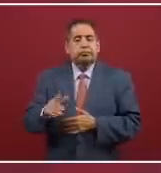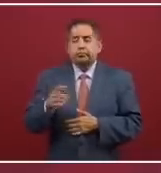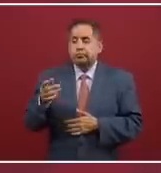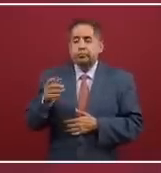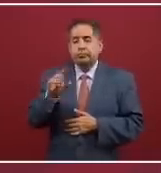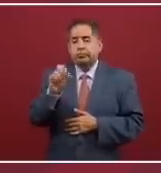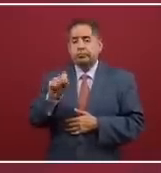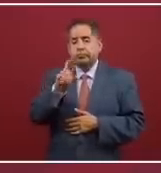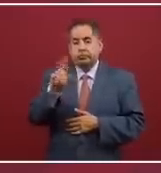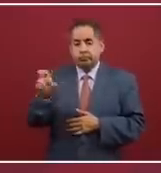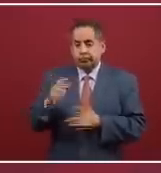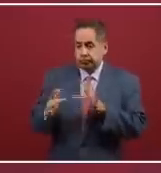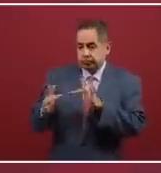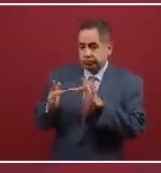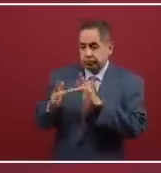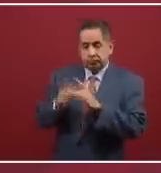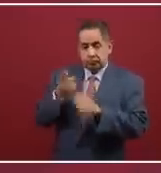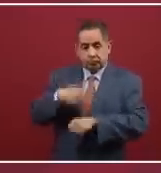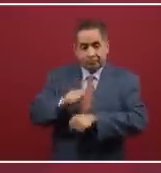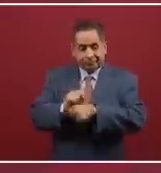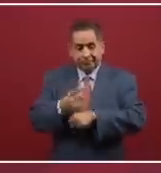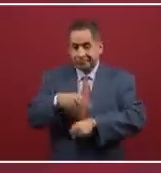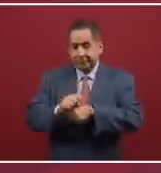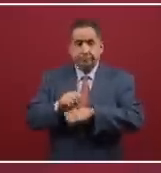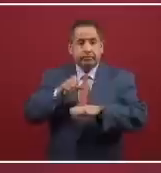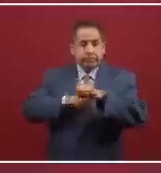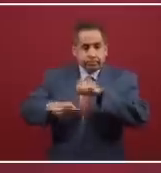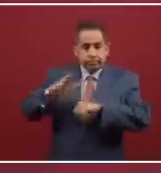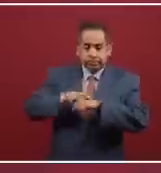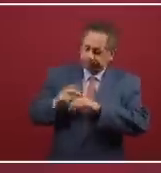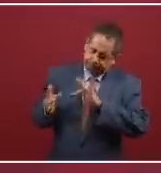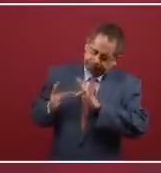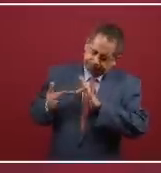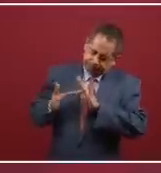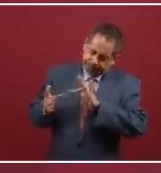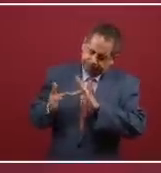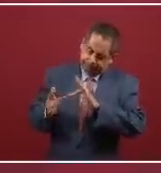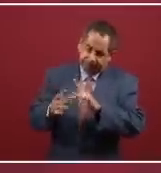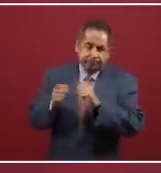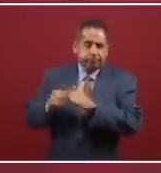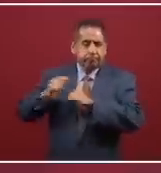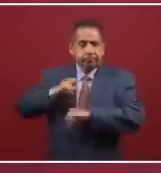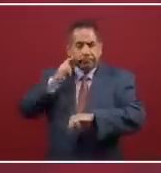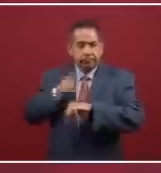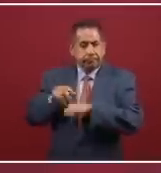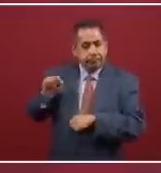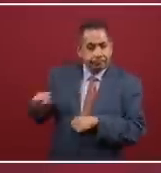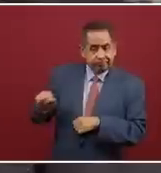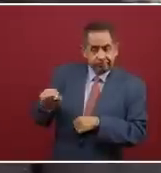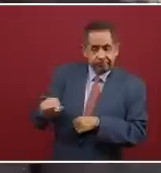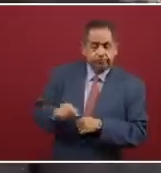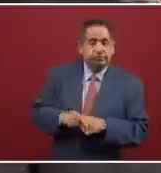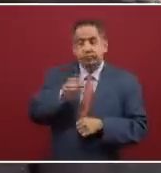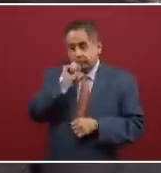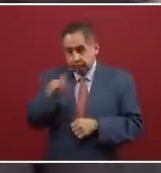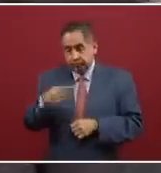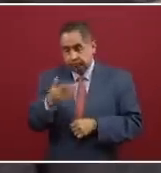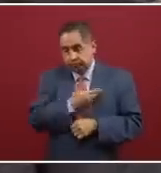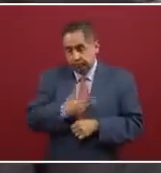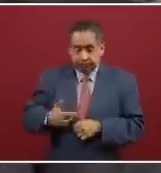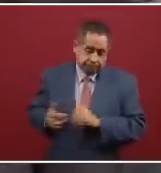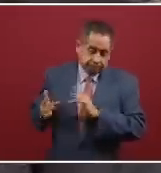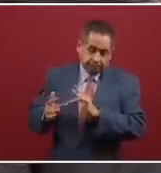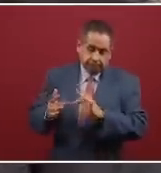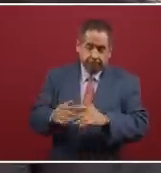de relaciones exterior sea reunión cada semana con los embajadores estamos en contacto con las y los cancilleres con los presidentes también